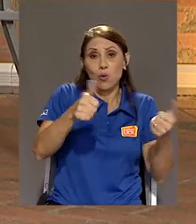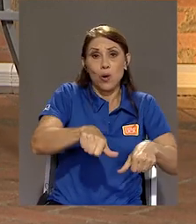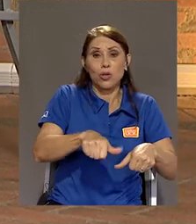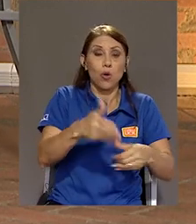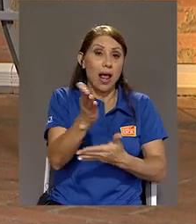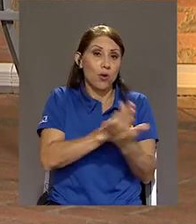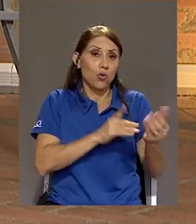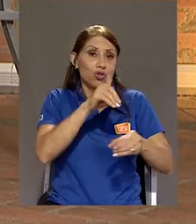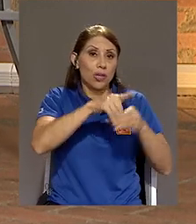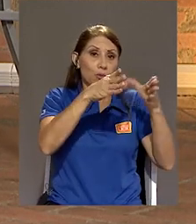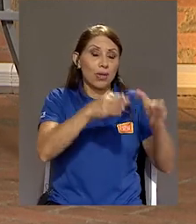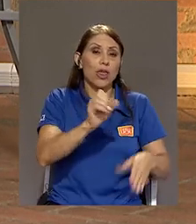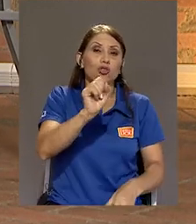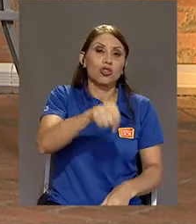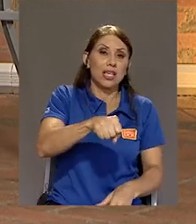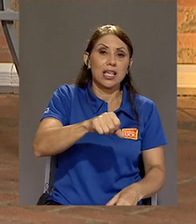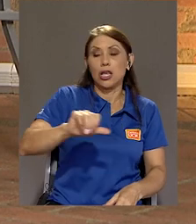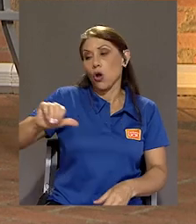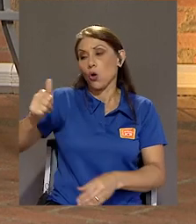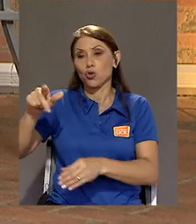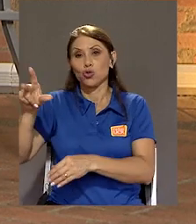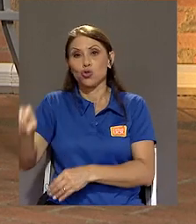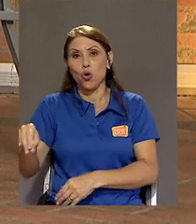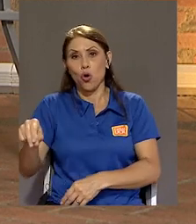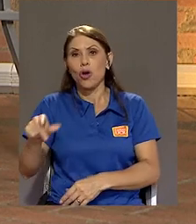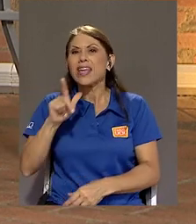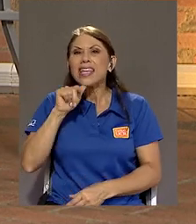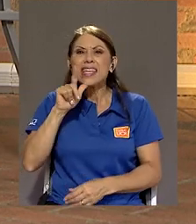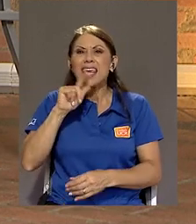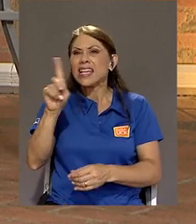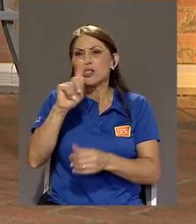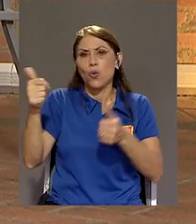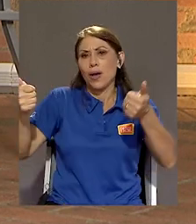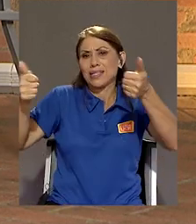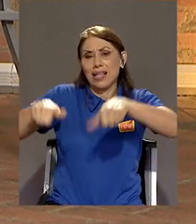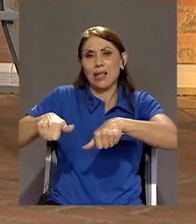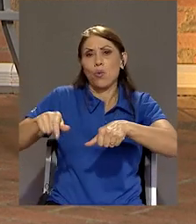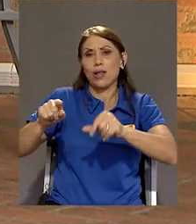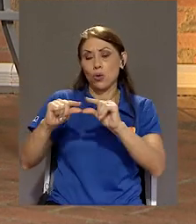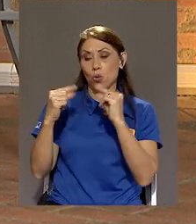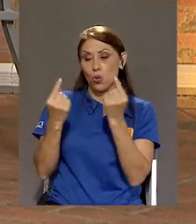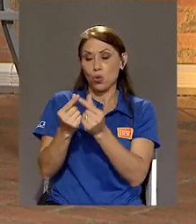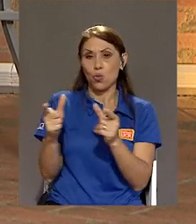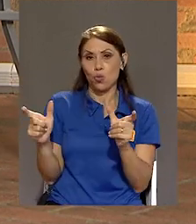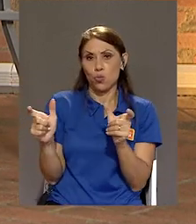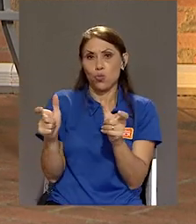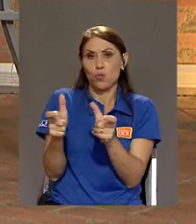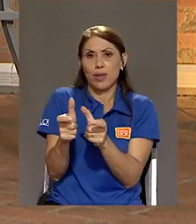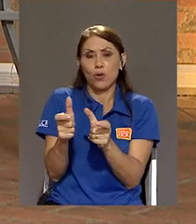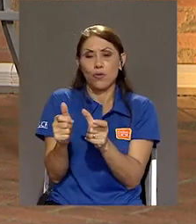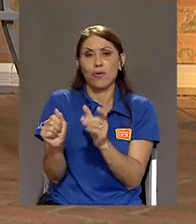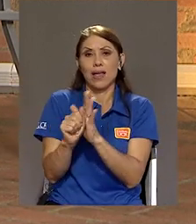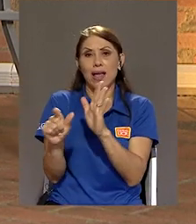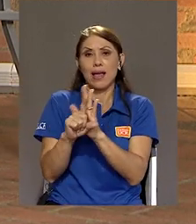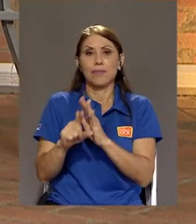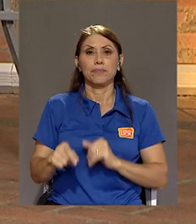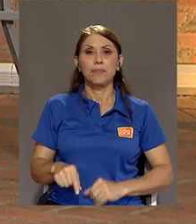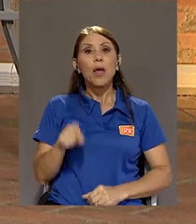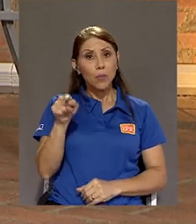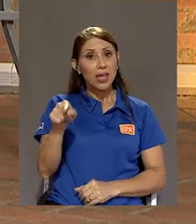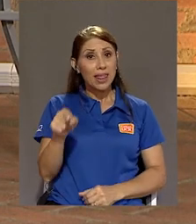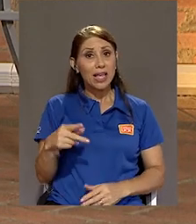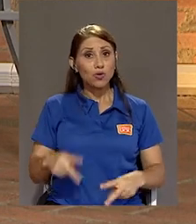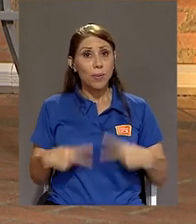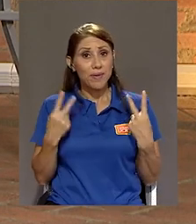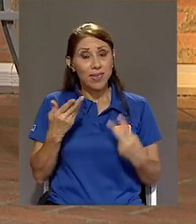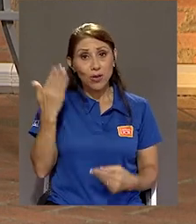todo quienes no van a estar de acuerdo, los que son minorías parlamentarias, porque de eso han vivido en el pasado. Vean,